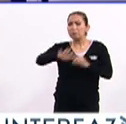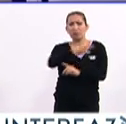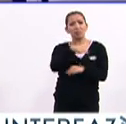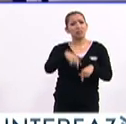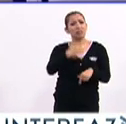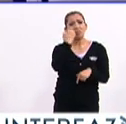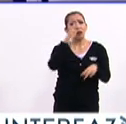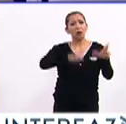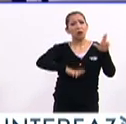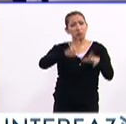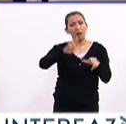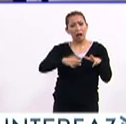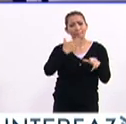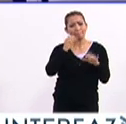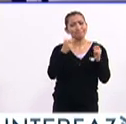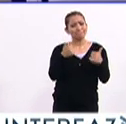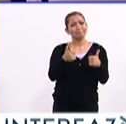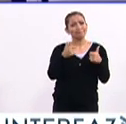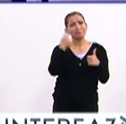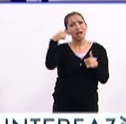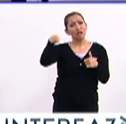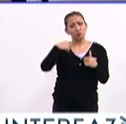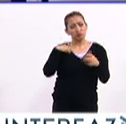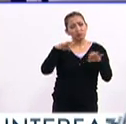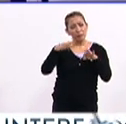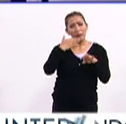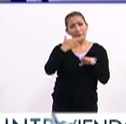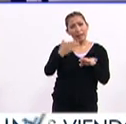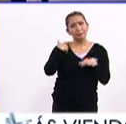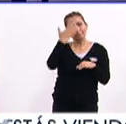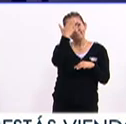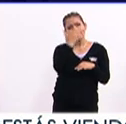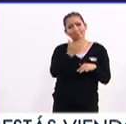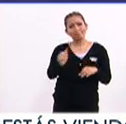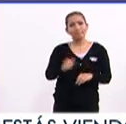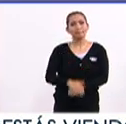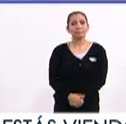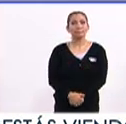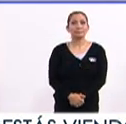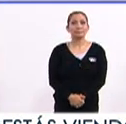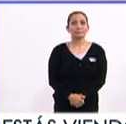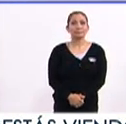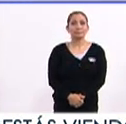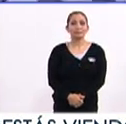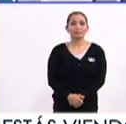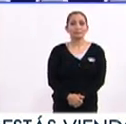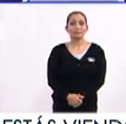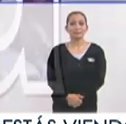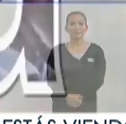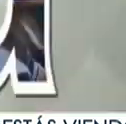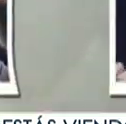ambiente en la escuela normal es ideal para que tú desempeñes tus propias capacidades.